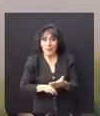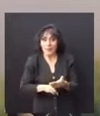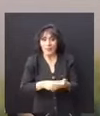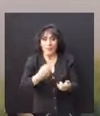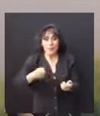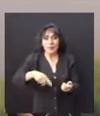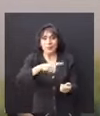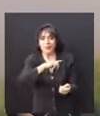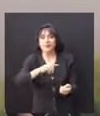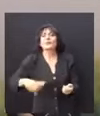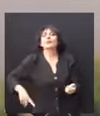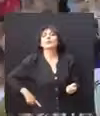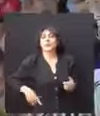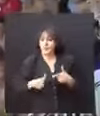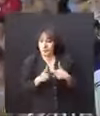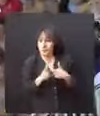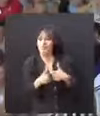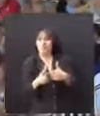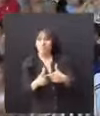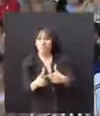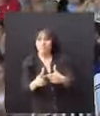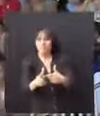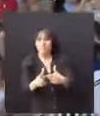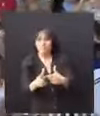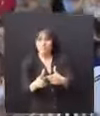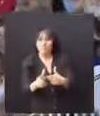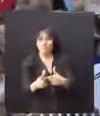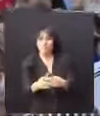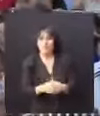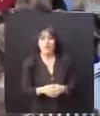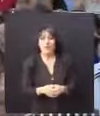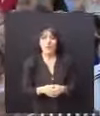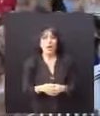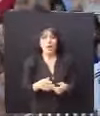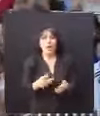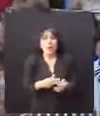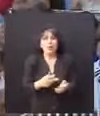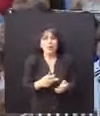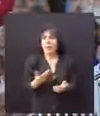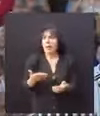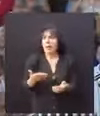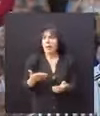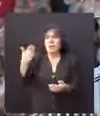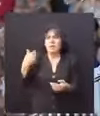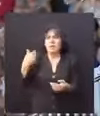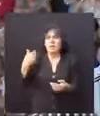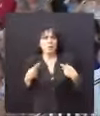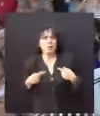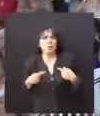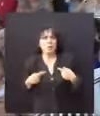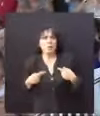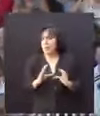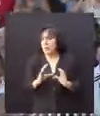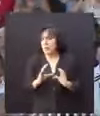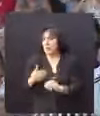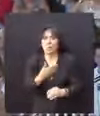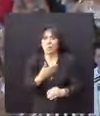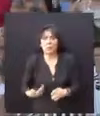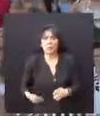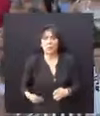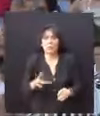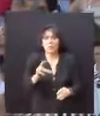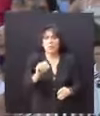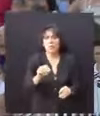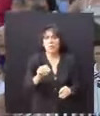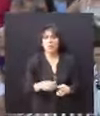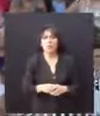el avión presidencial? ¿O el Estado Mayor presidencial? O las pensiones, expresidentes,